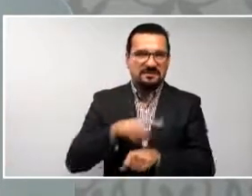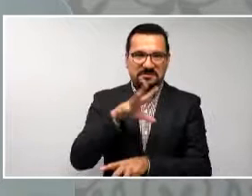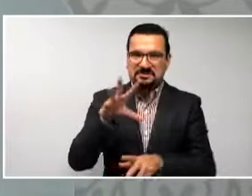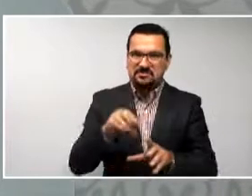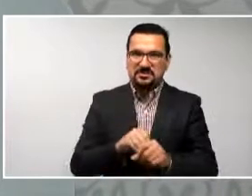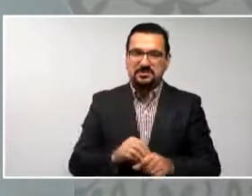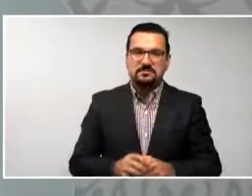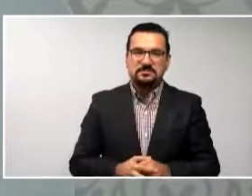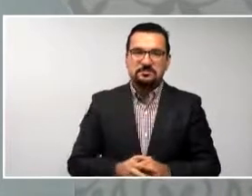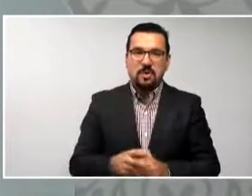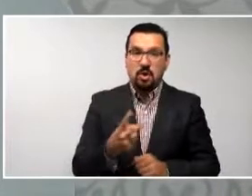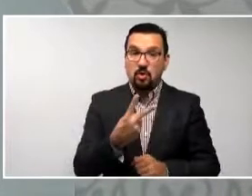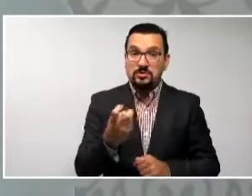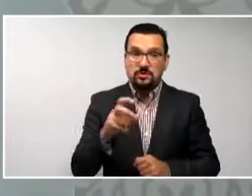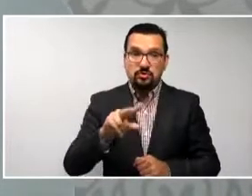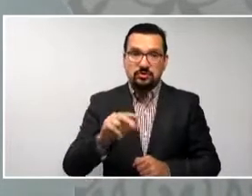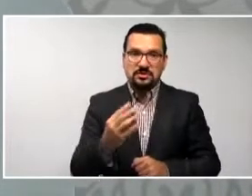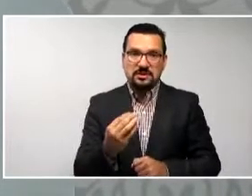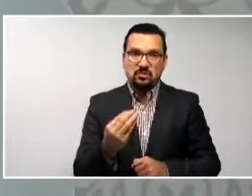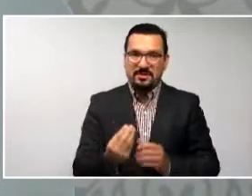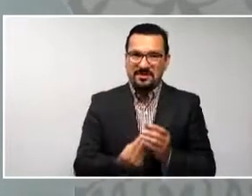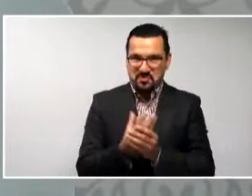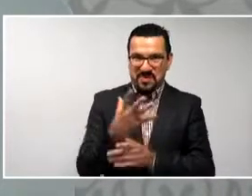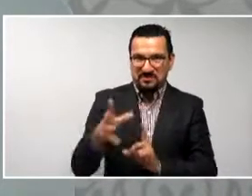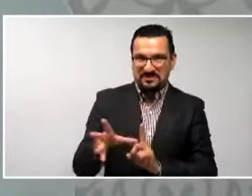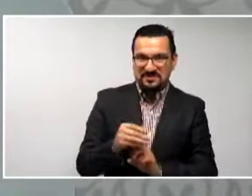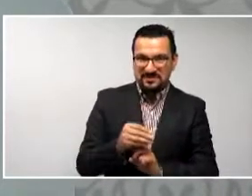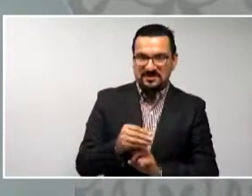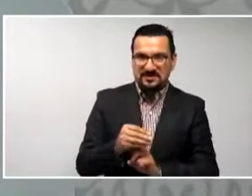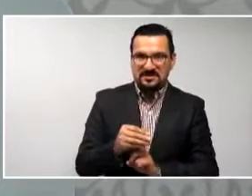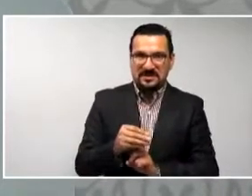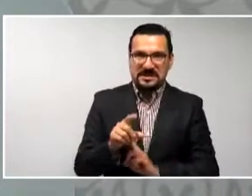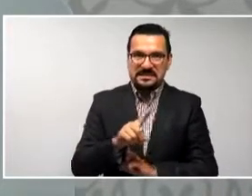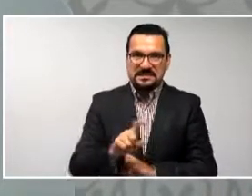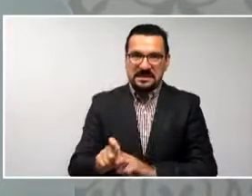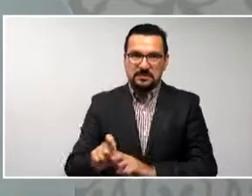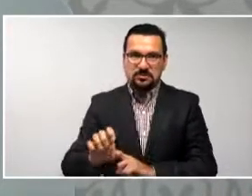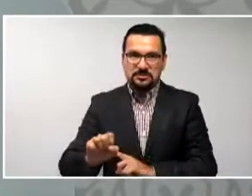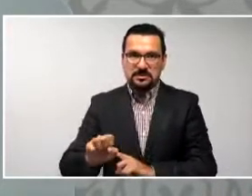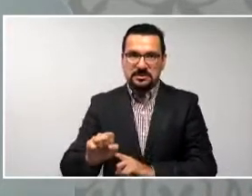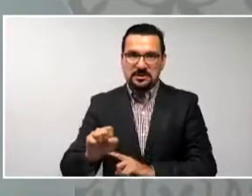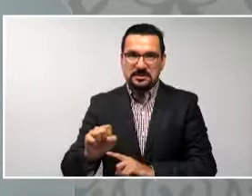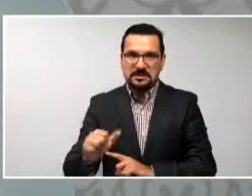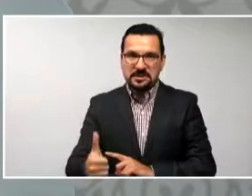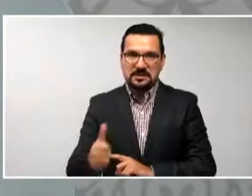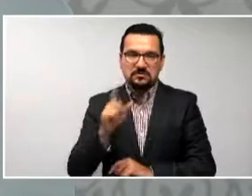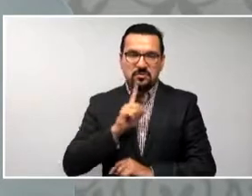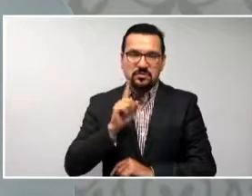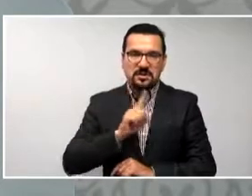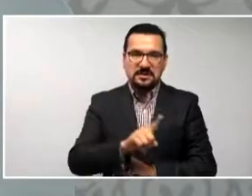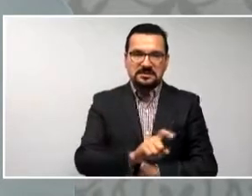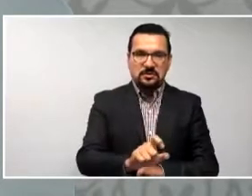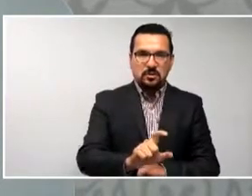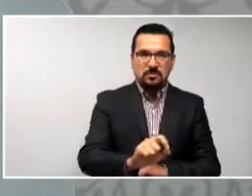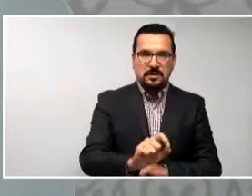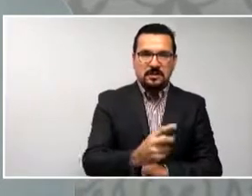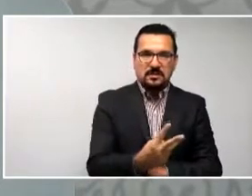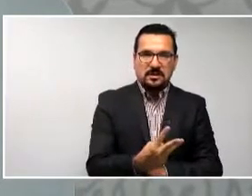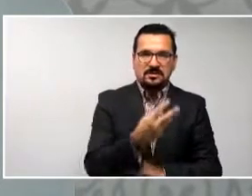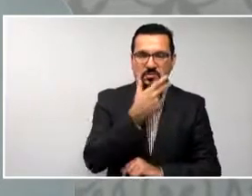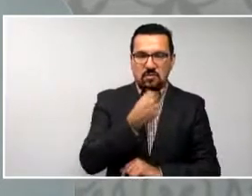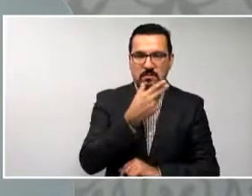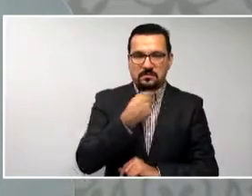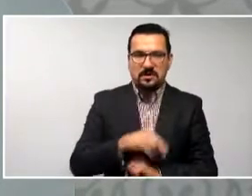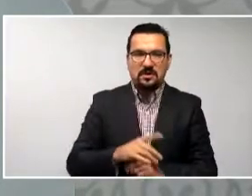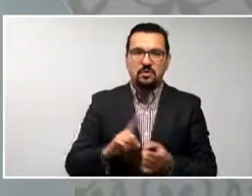los 289 casos ocurrieron en 166 mujeres y 123 hombres